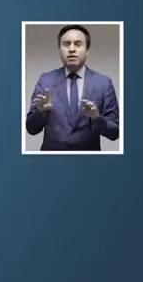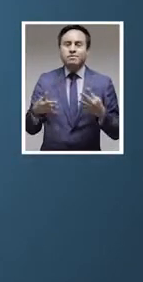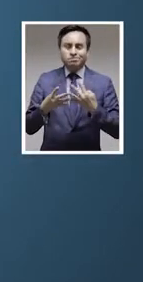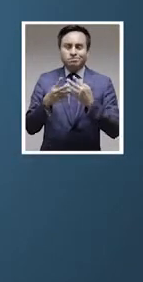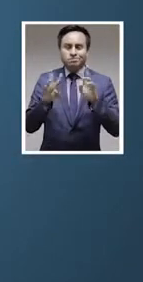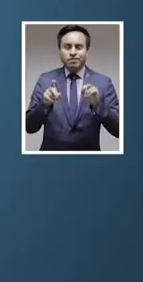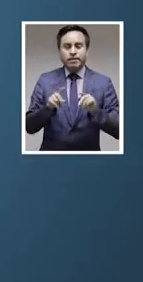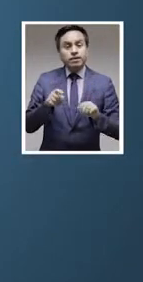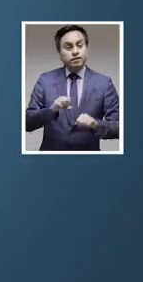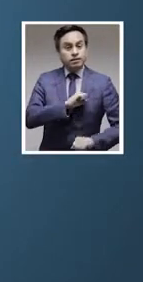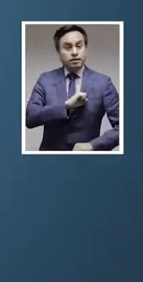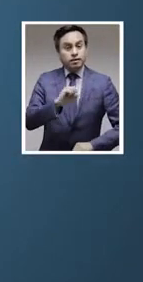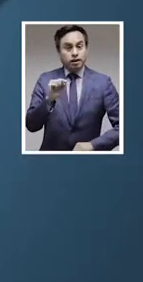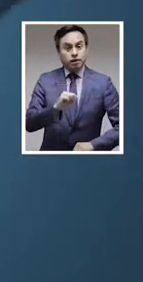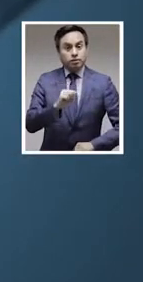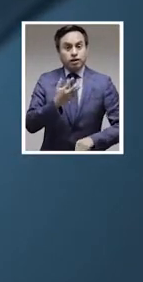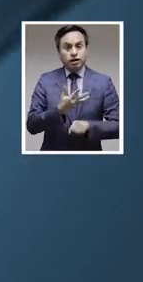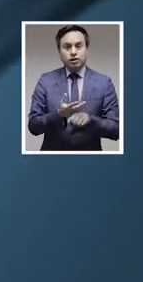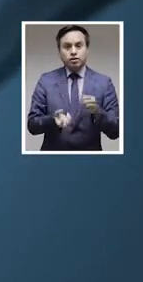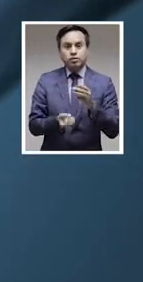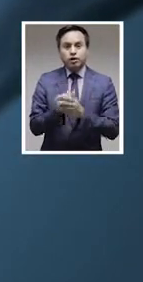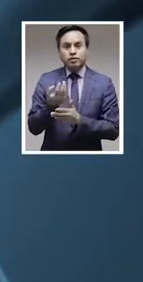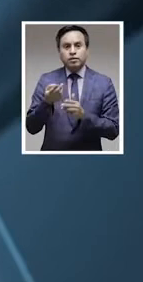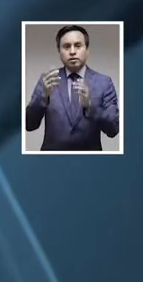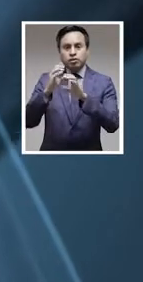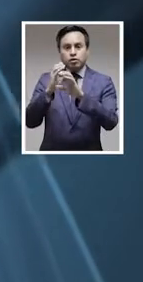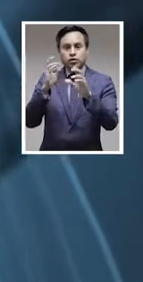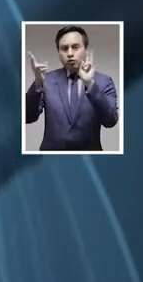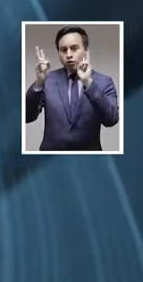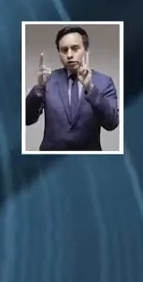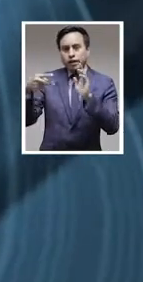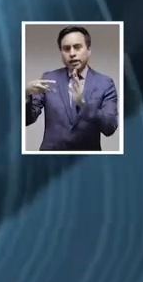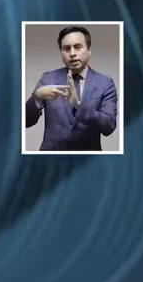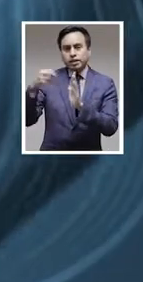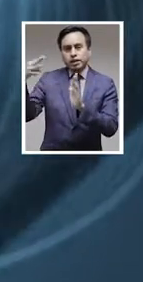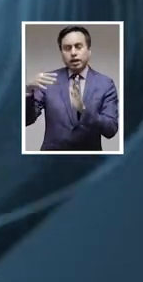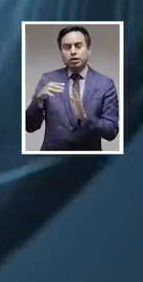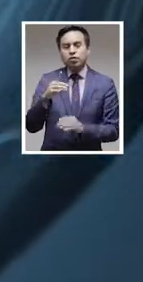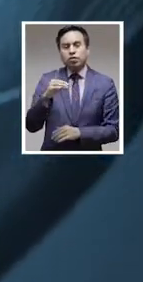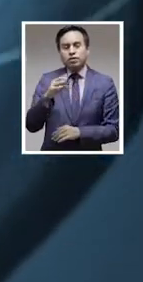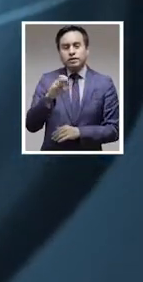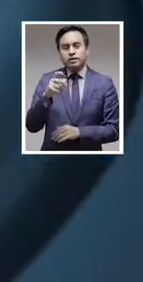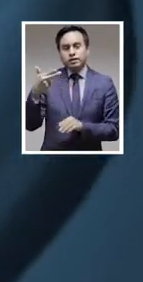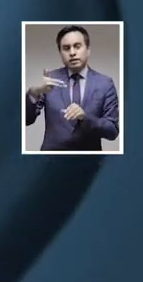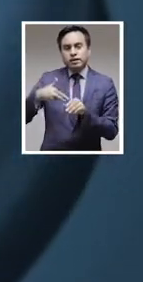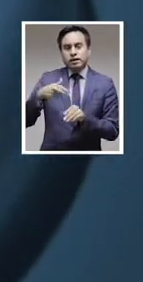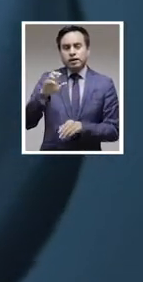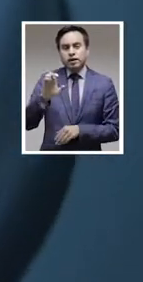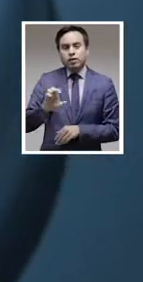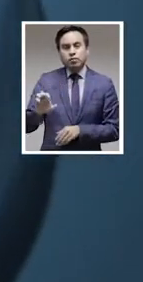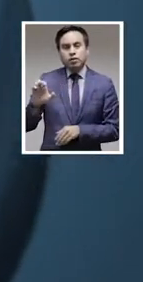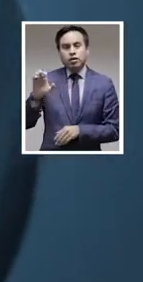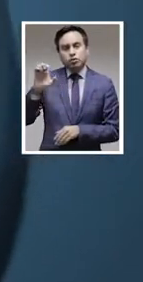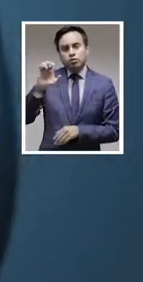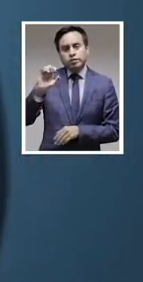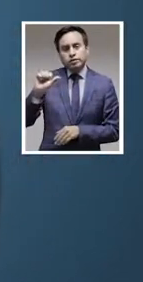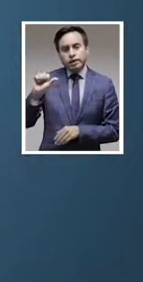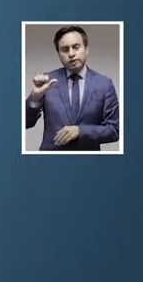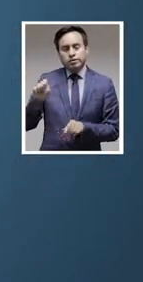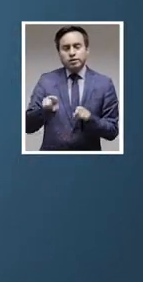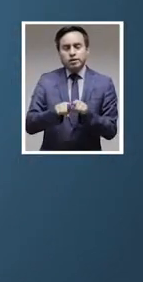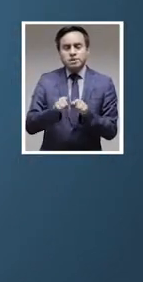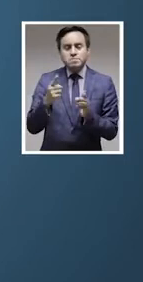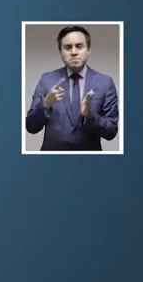Santiago describe las nuevas flotas eléctricas o diésel Euro 6 que se han incorporado, más de 1.000